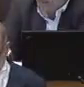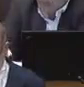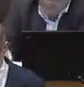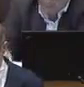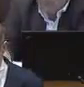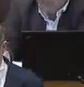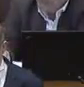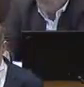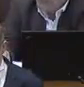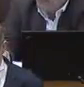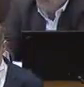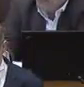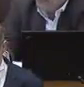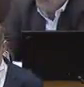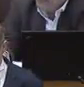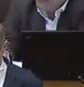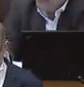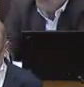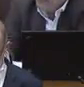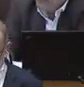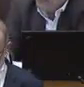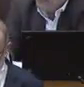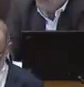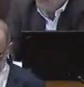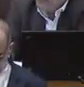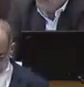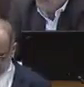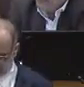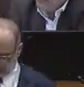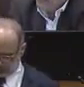Muy bien. Entiendo que lo respalda por esta intervención.